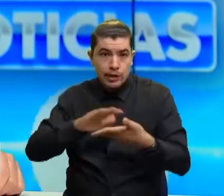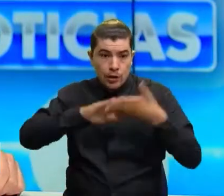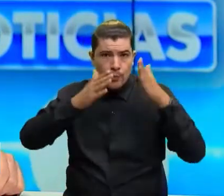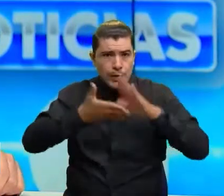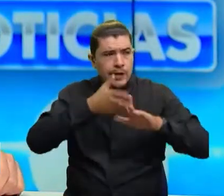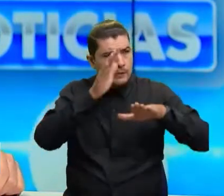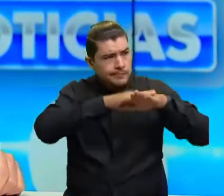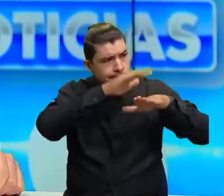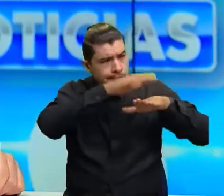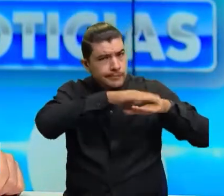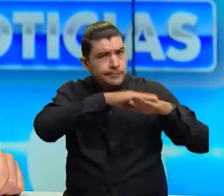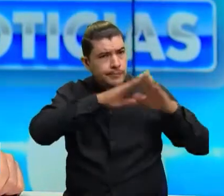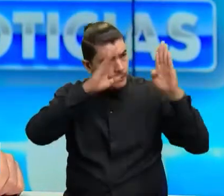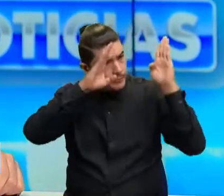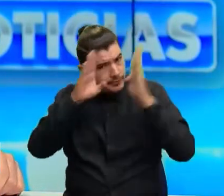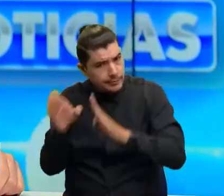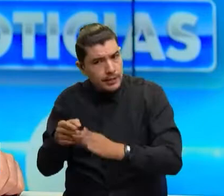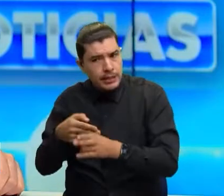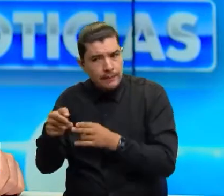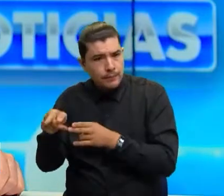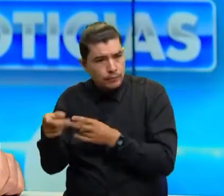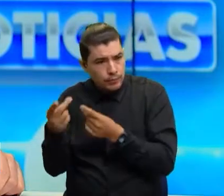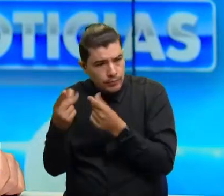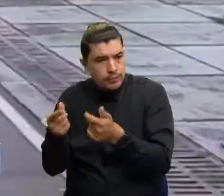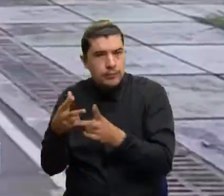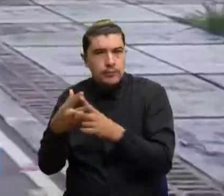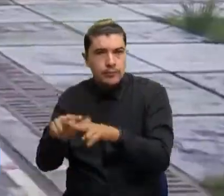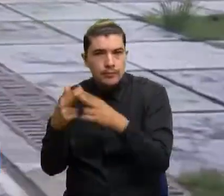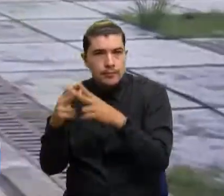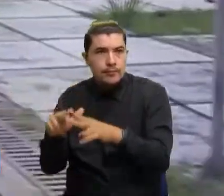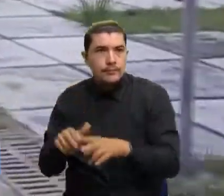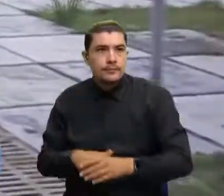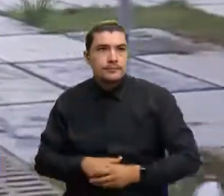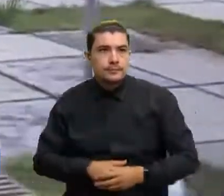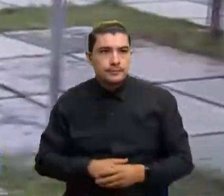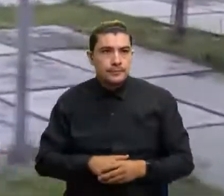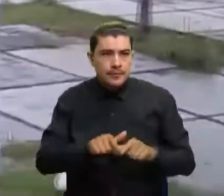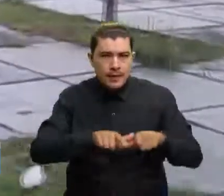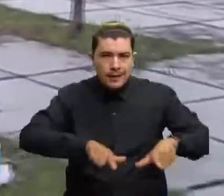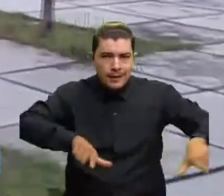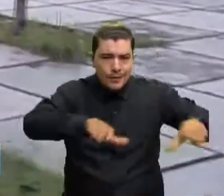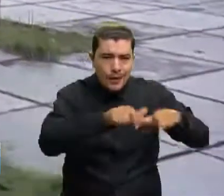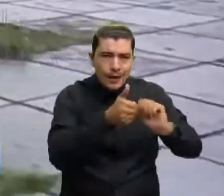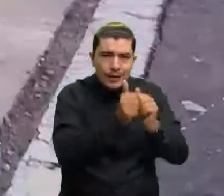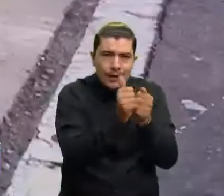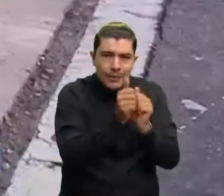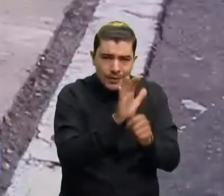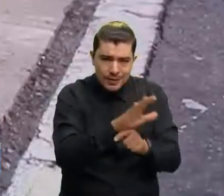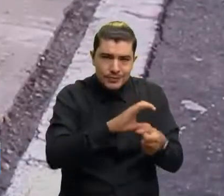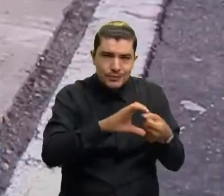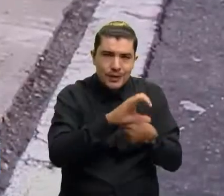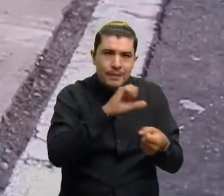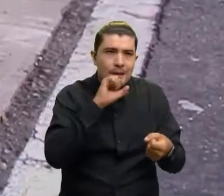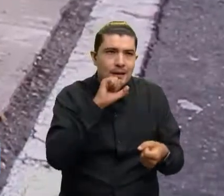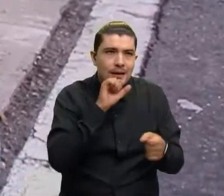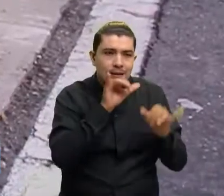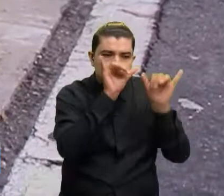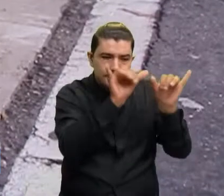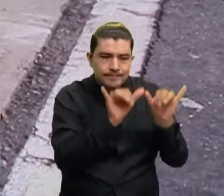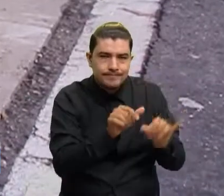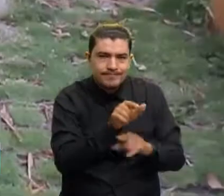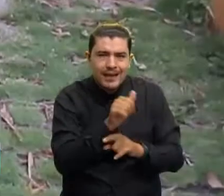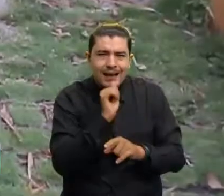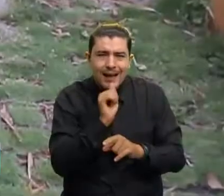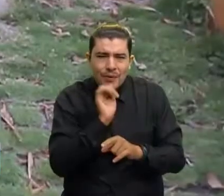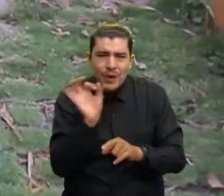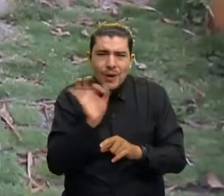que se realice un pronto mantenimiento. Así se encuentra este escenario deportivo en el puerto petrolero. El agua y el